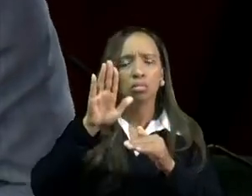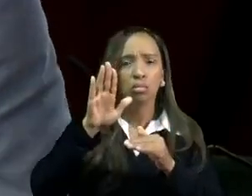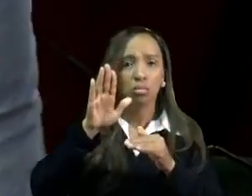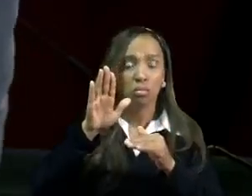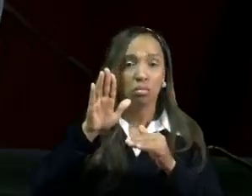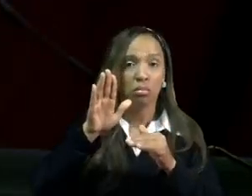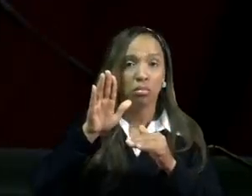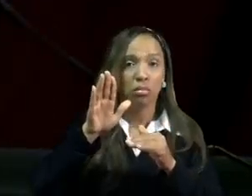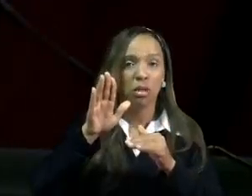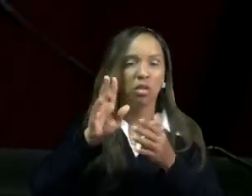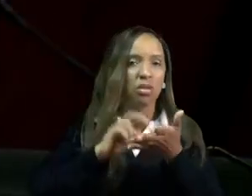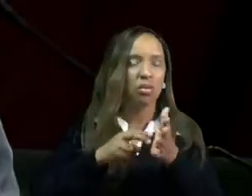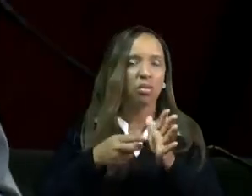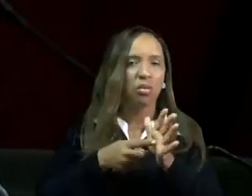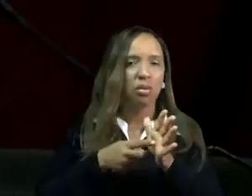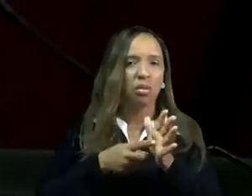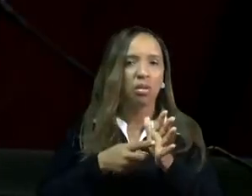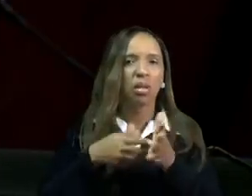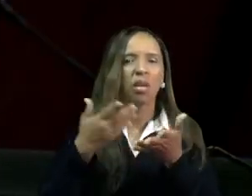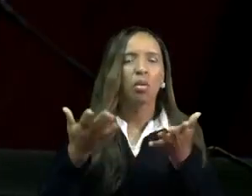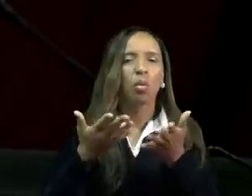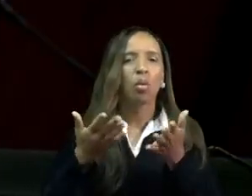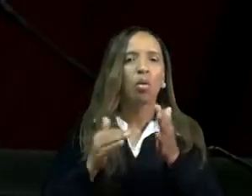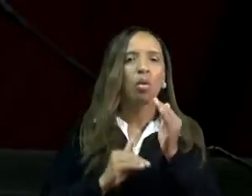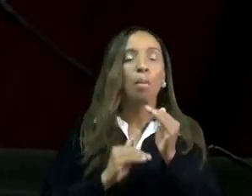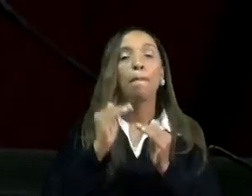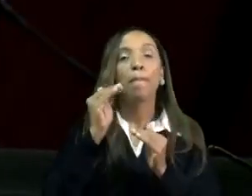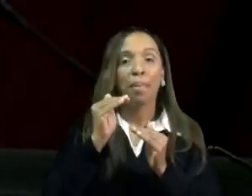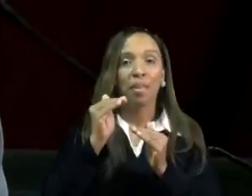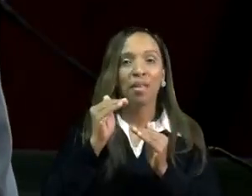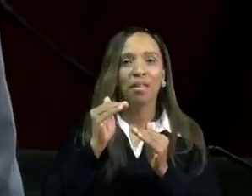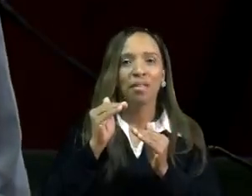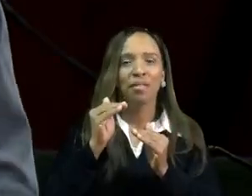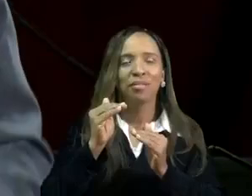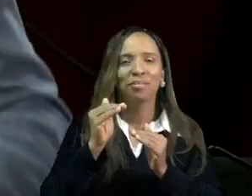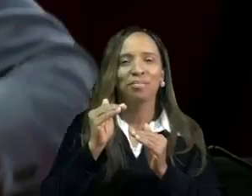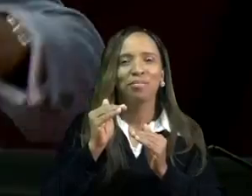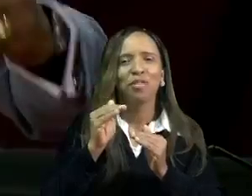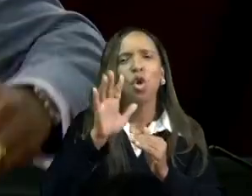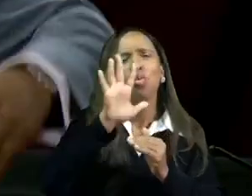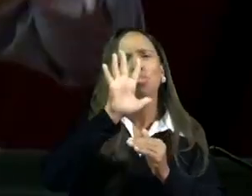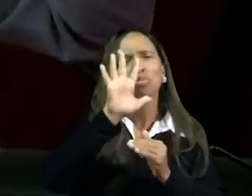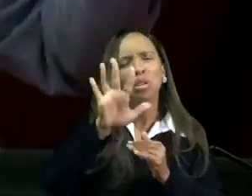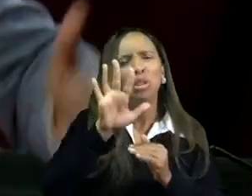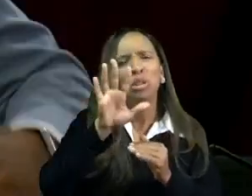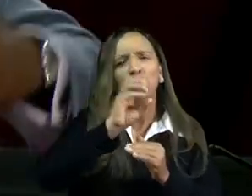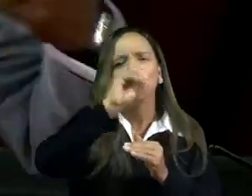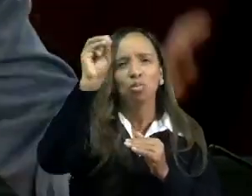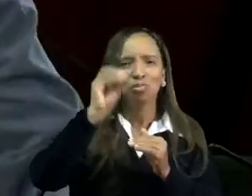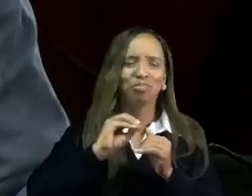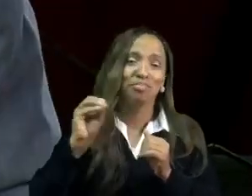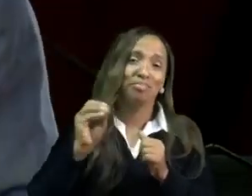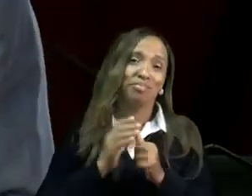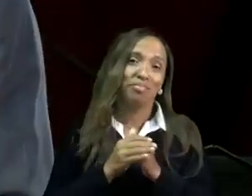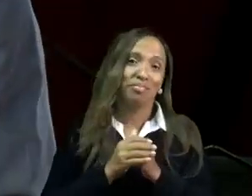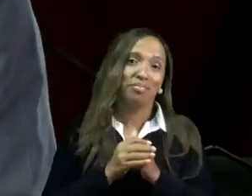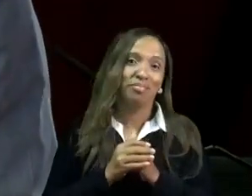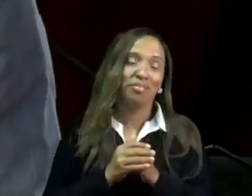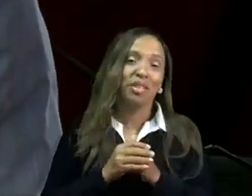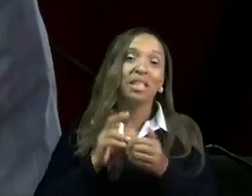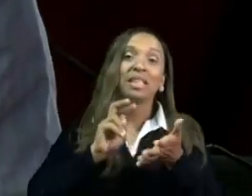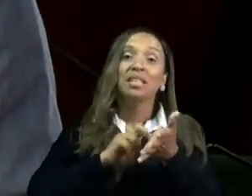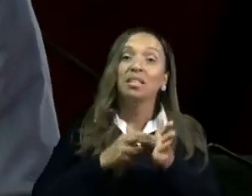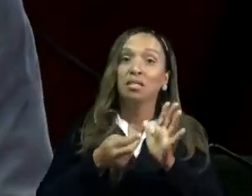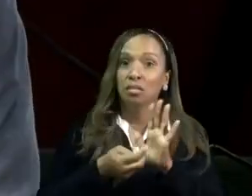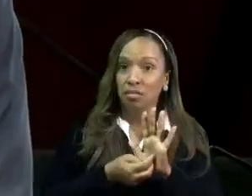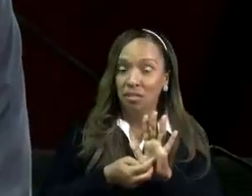encontró y a cómo la tenemos, es el gobierno que menos ha incrementado en comparación con los gobiernos pasados, que sí lo